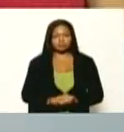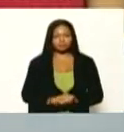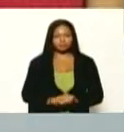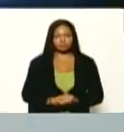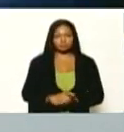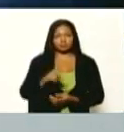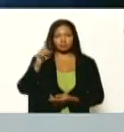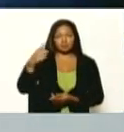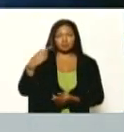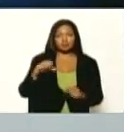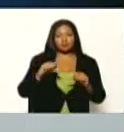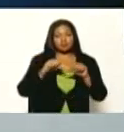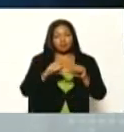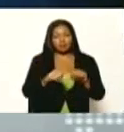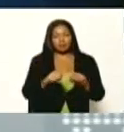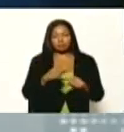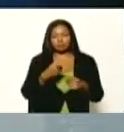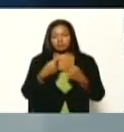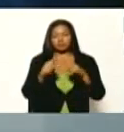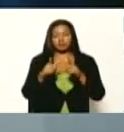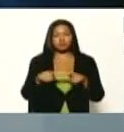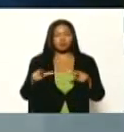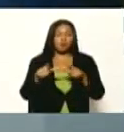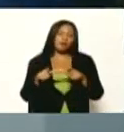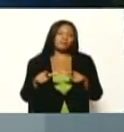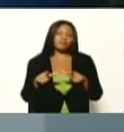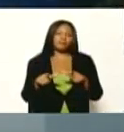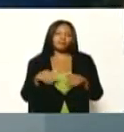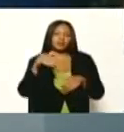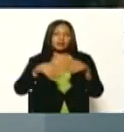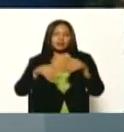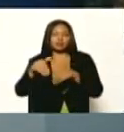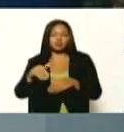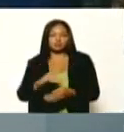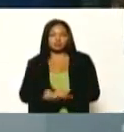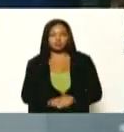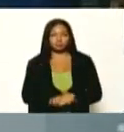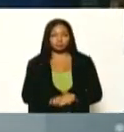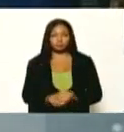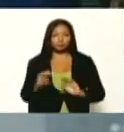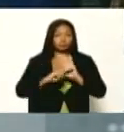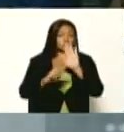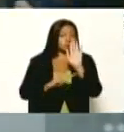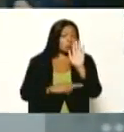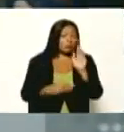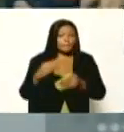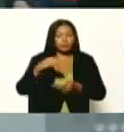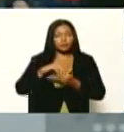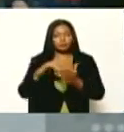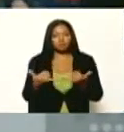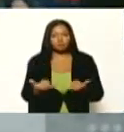quedaban fuera de las elecciones primarias. Son normas que se establecen